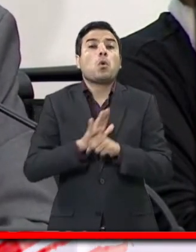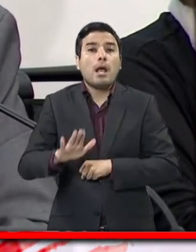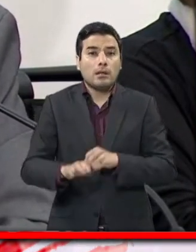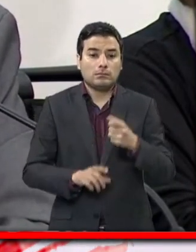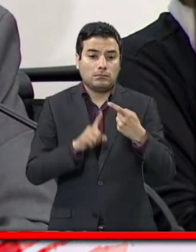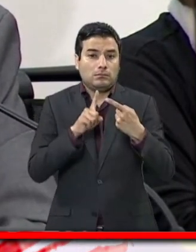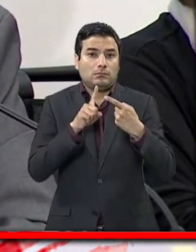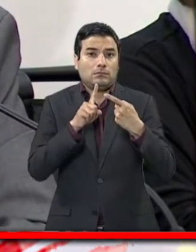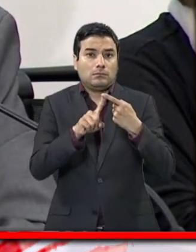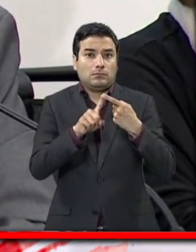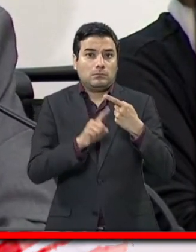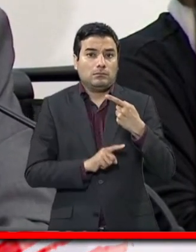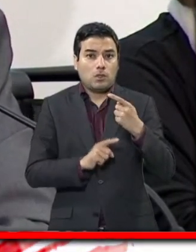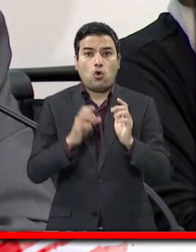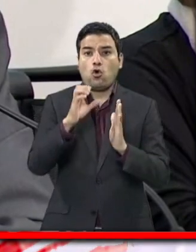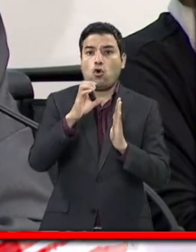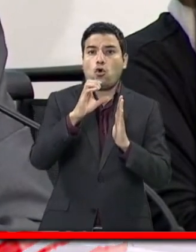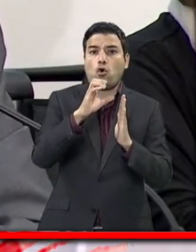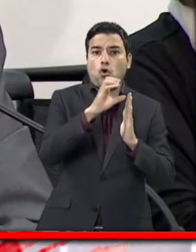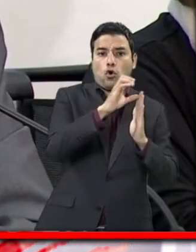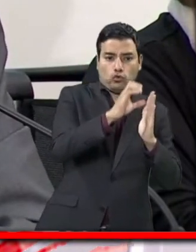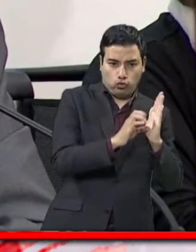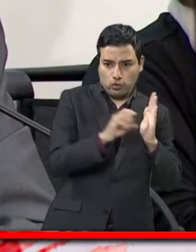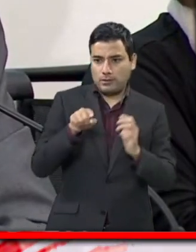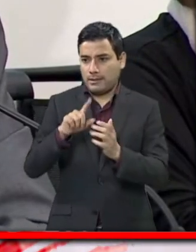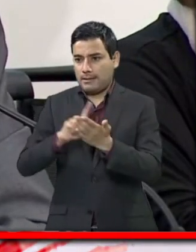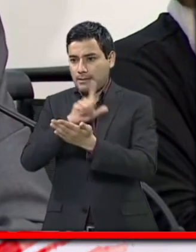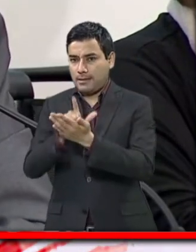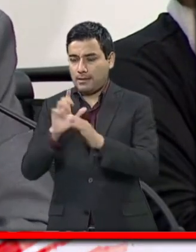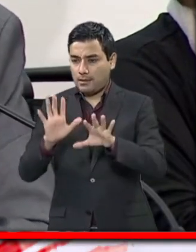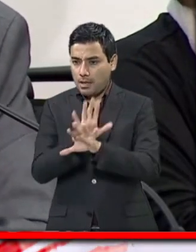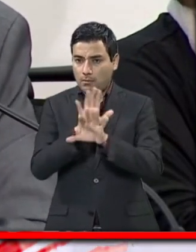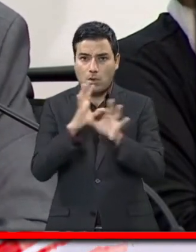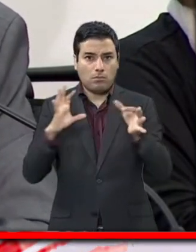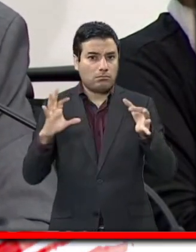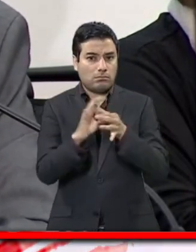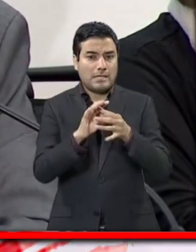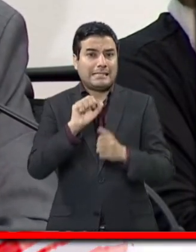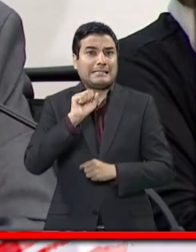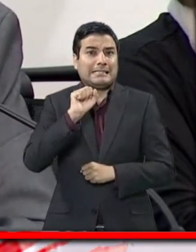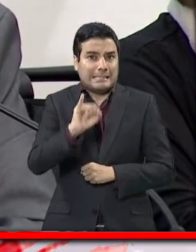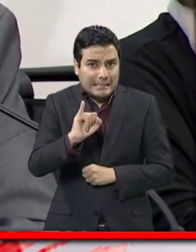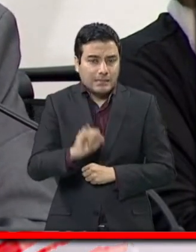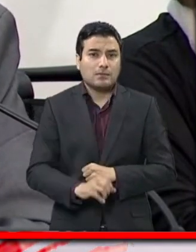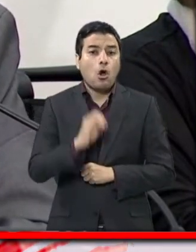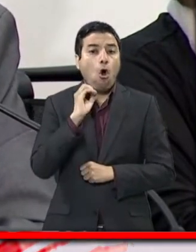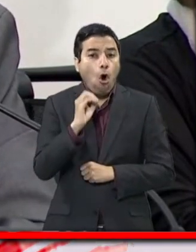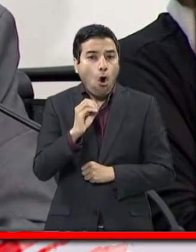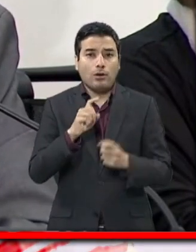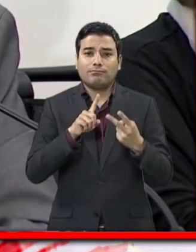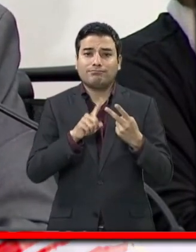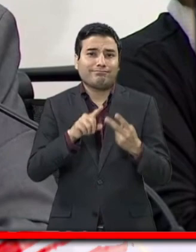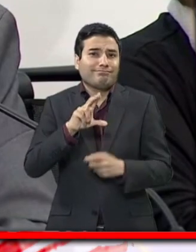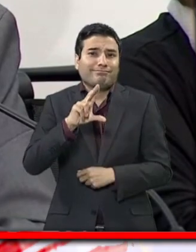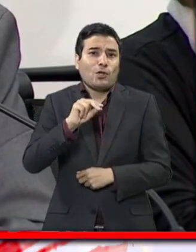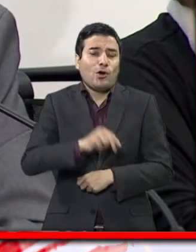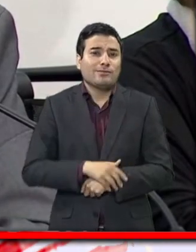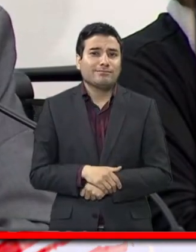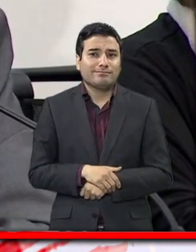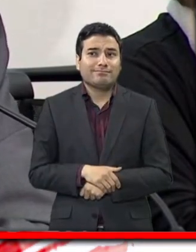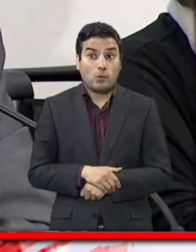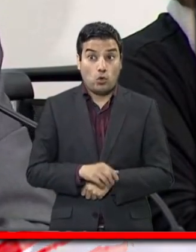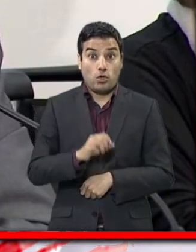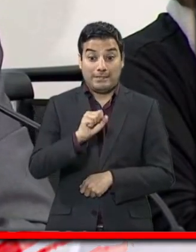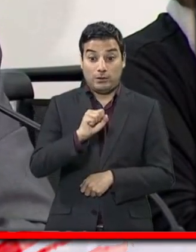constitucionalidad en las reformas o las declaran inconstitucionales pero una vez que esta resolución se ha emitida